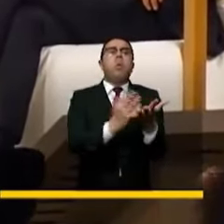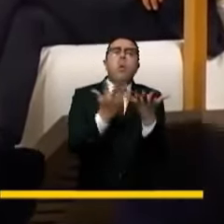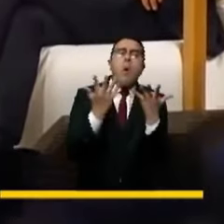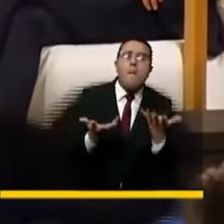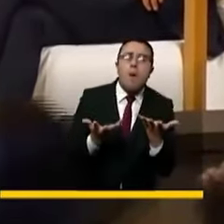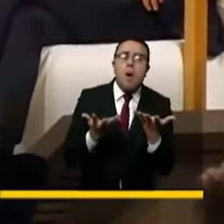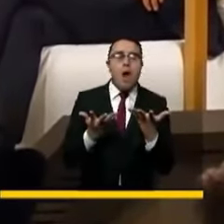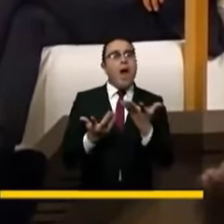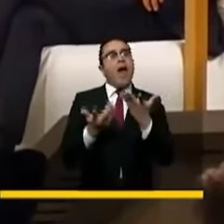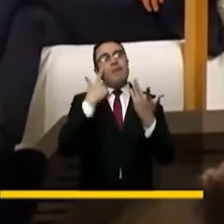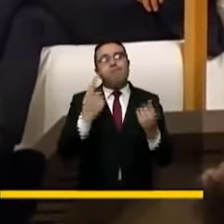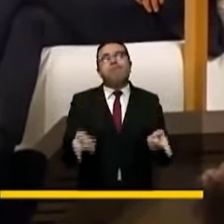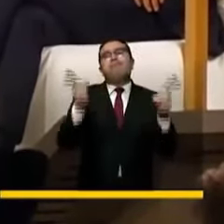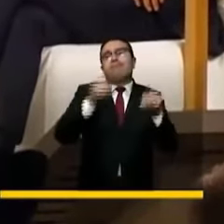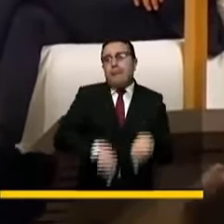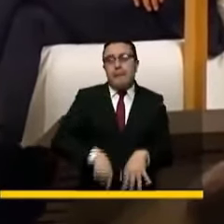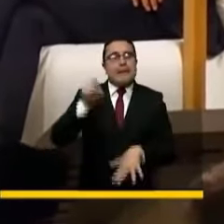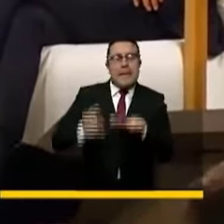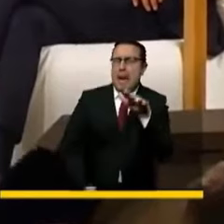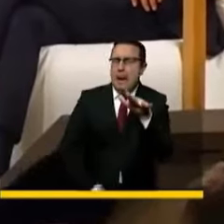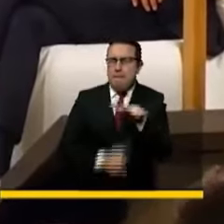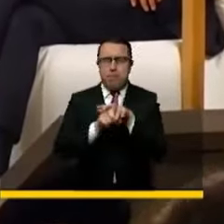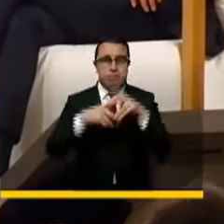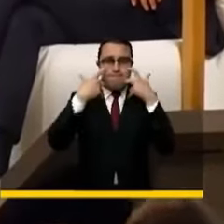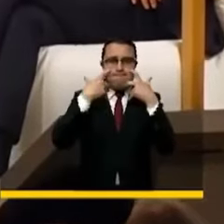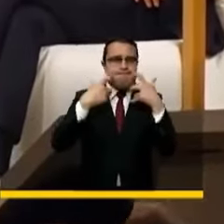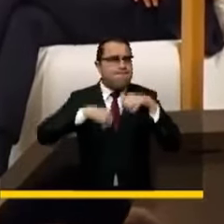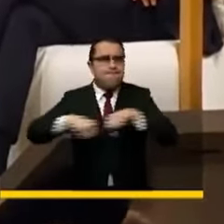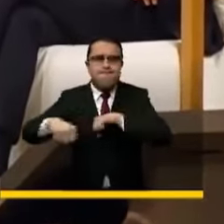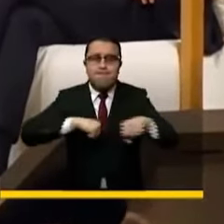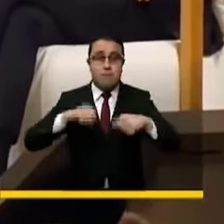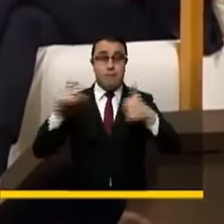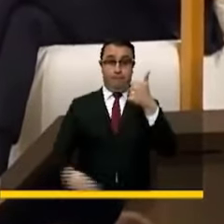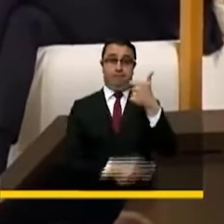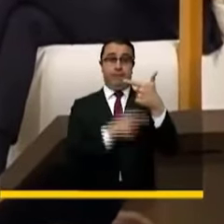salidas son también extraordinarias. Dos,